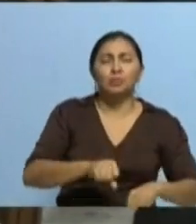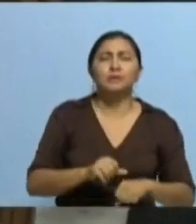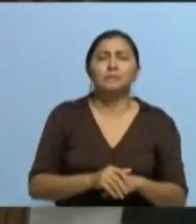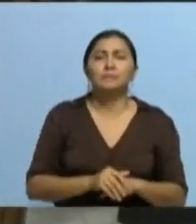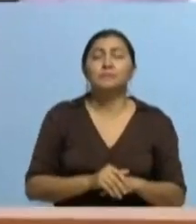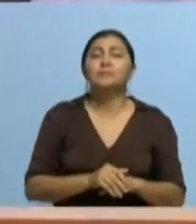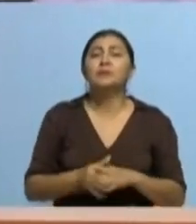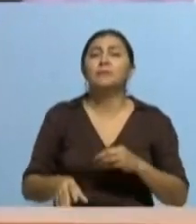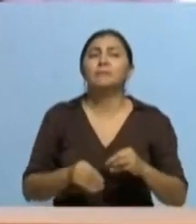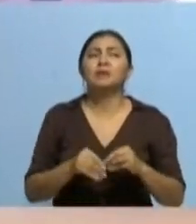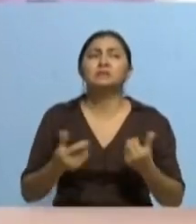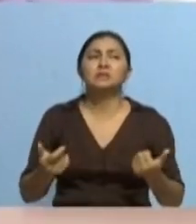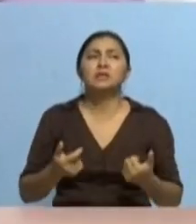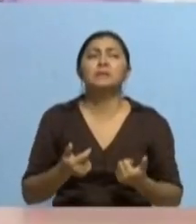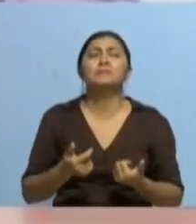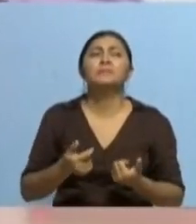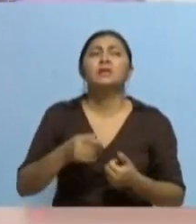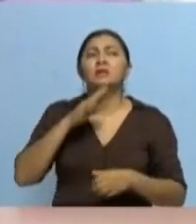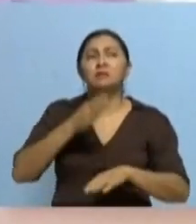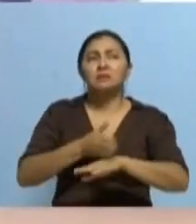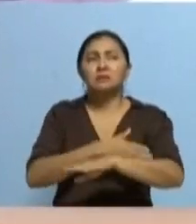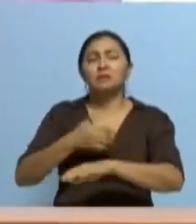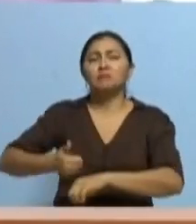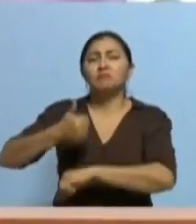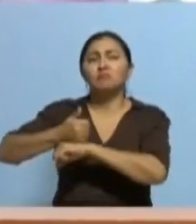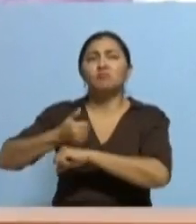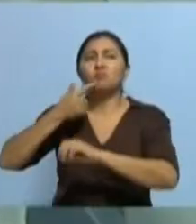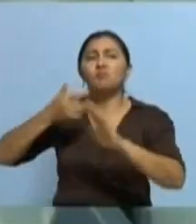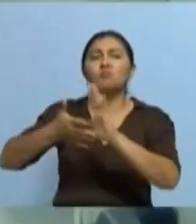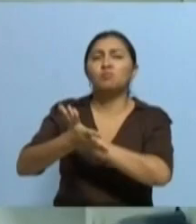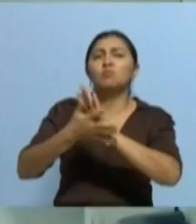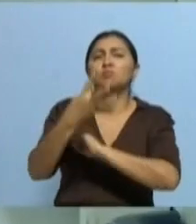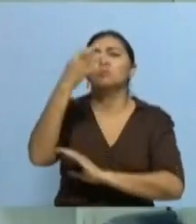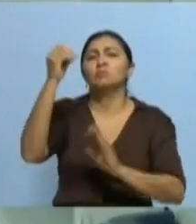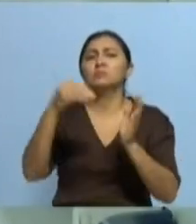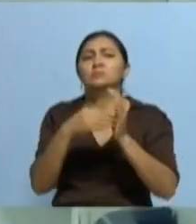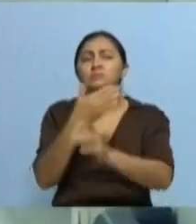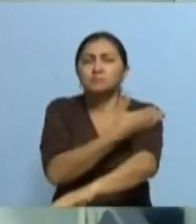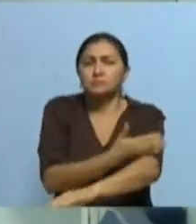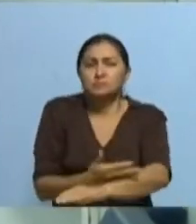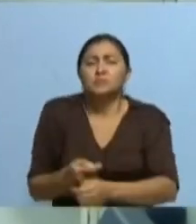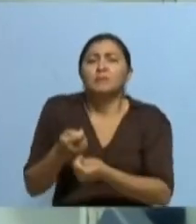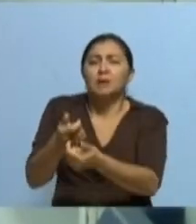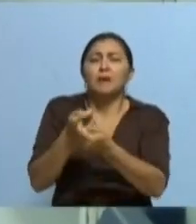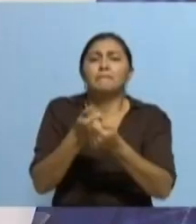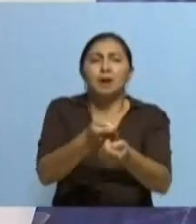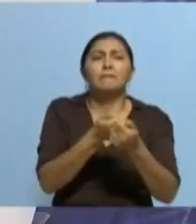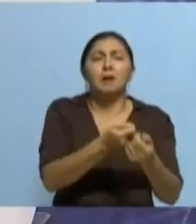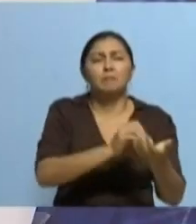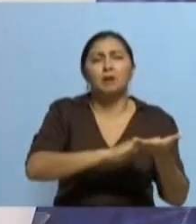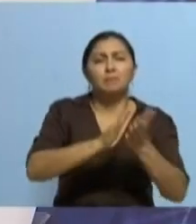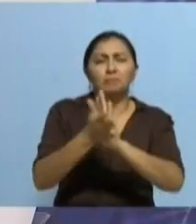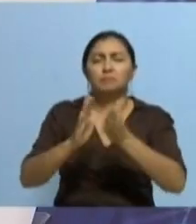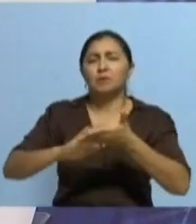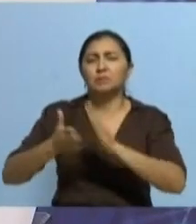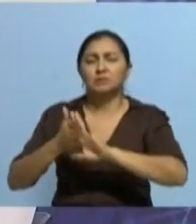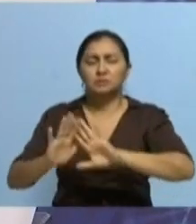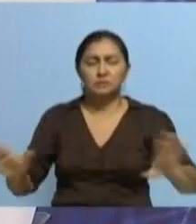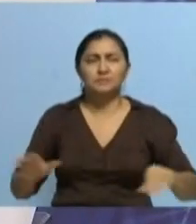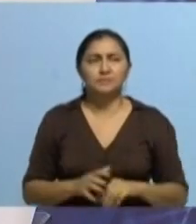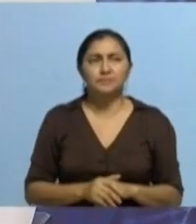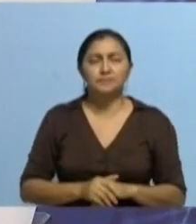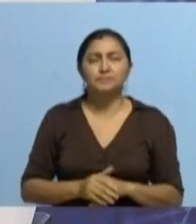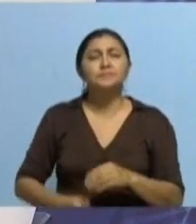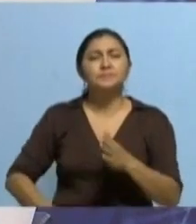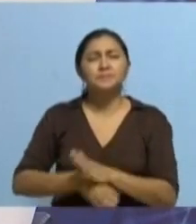Salud destacó que con la ley del punto final le han cancelado 40 mil millones de pesos a las EPS en la ciudad. Y continúan las